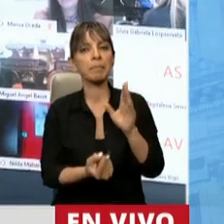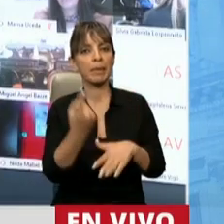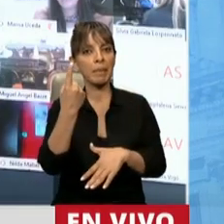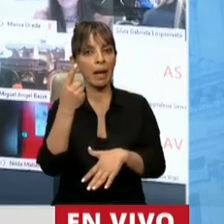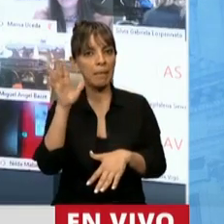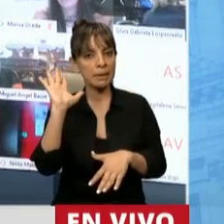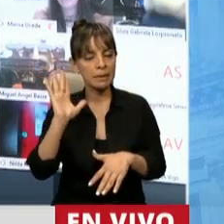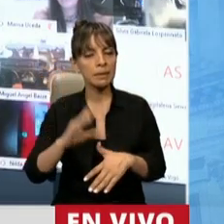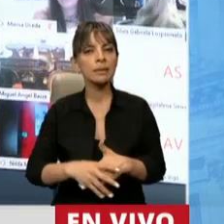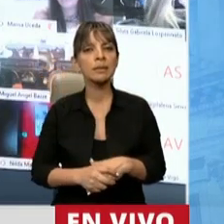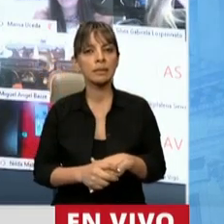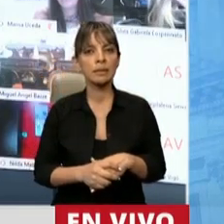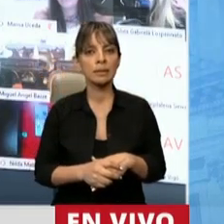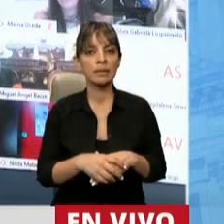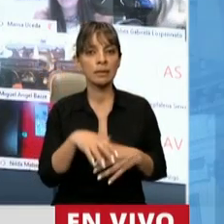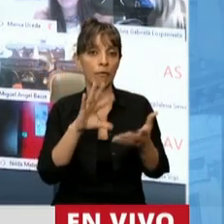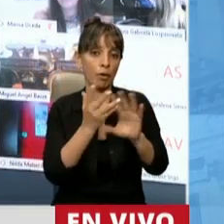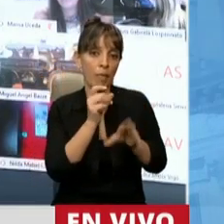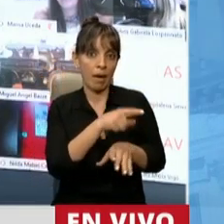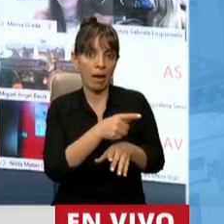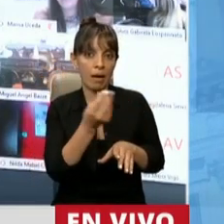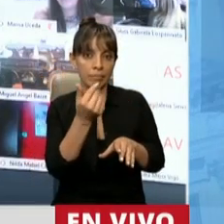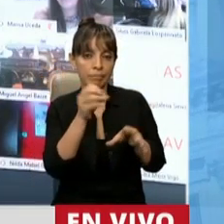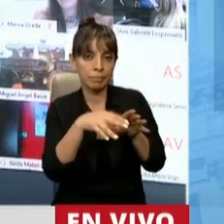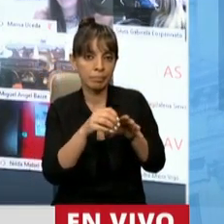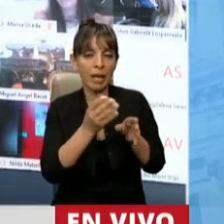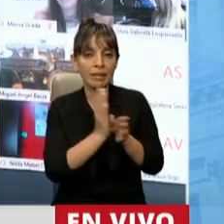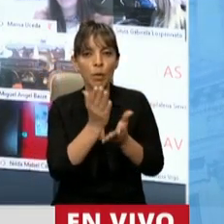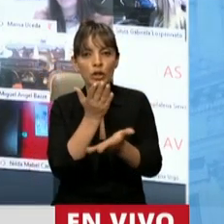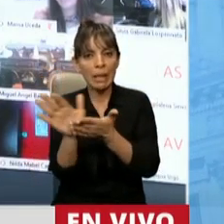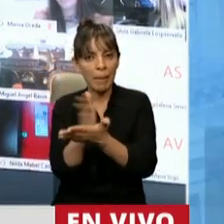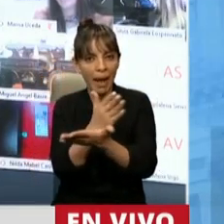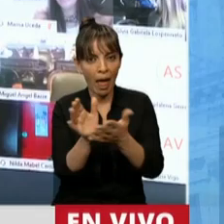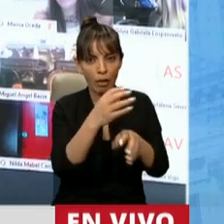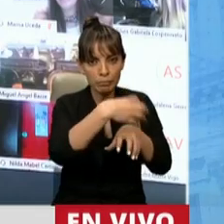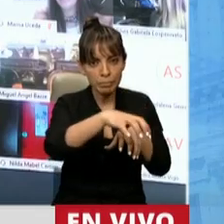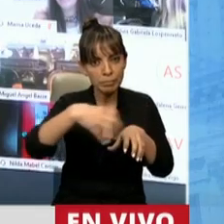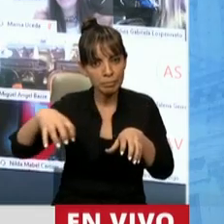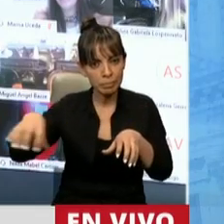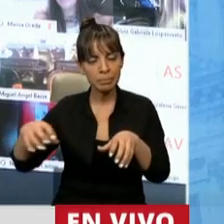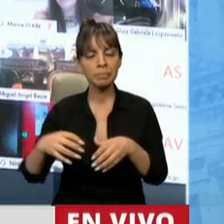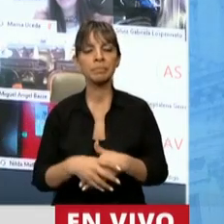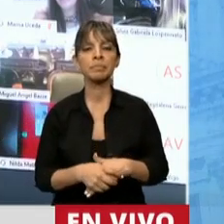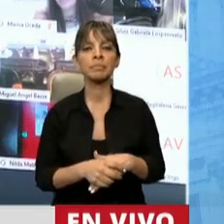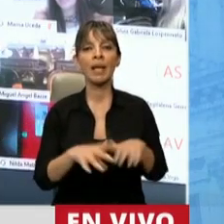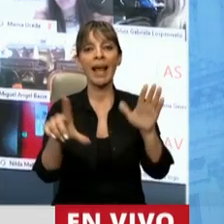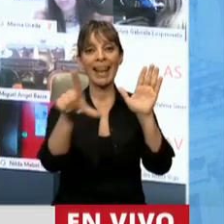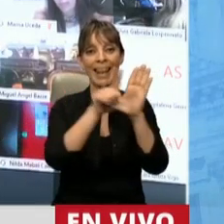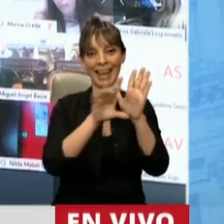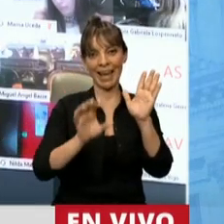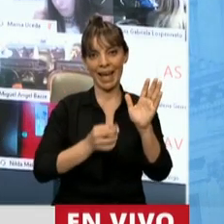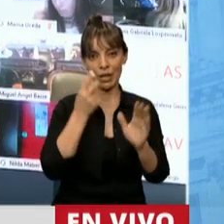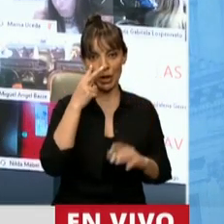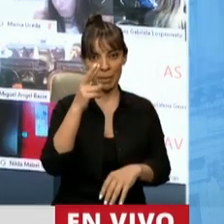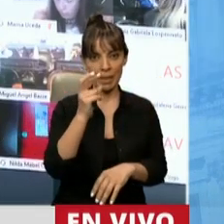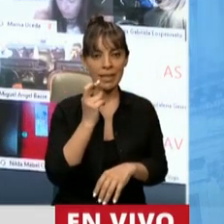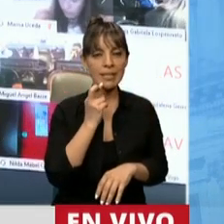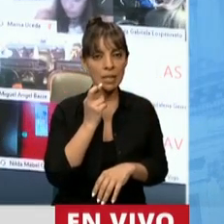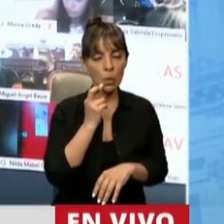vez con este carácter de segmentación. La ley del 2019